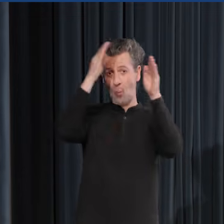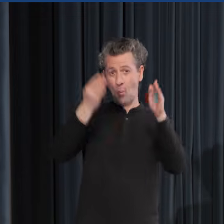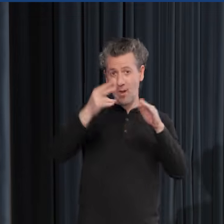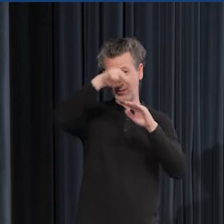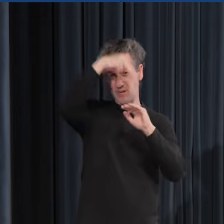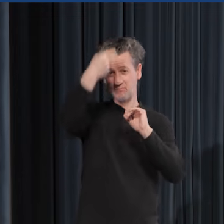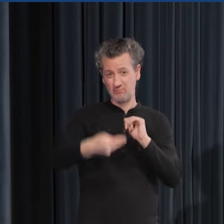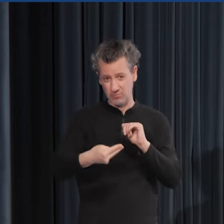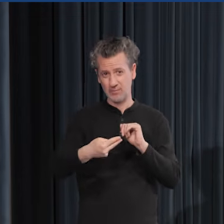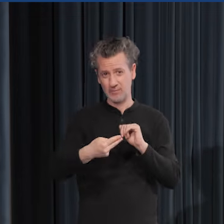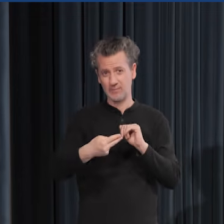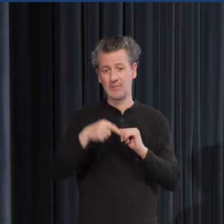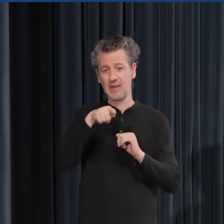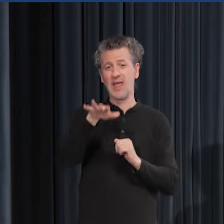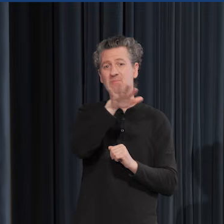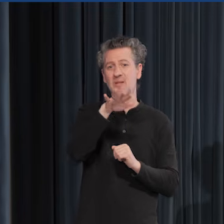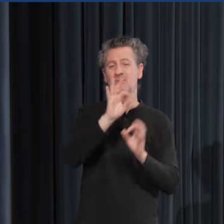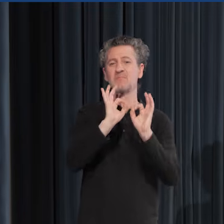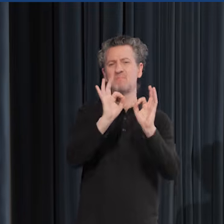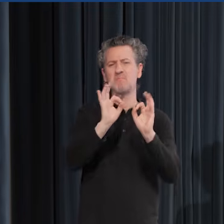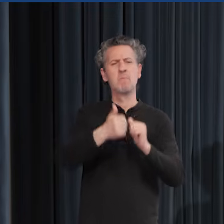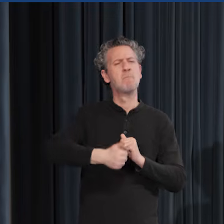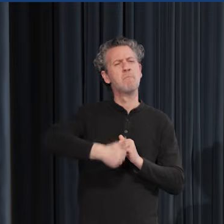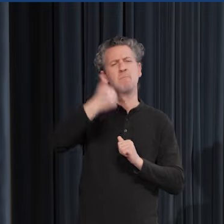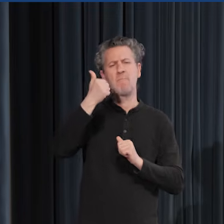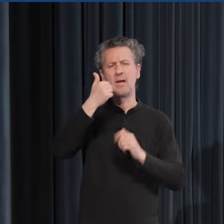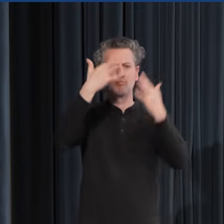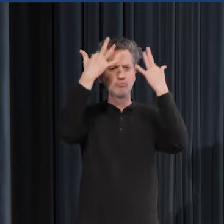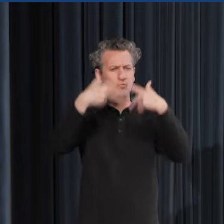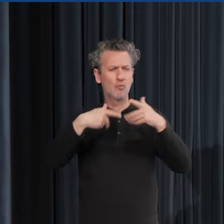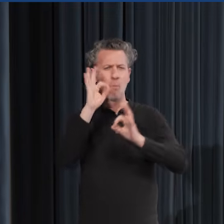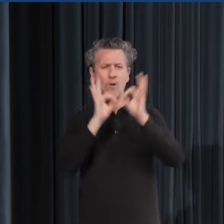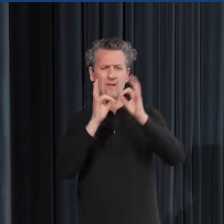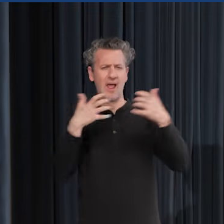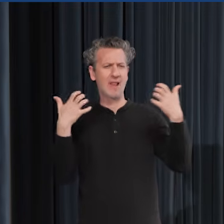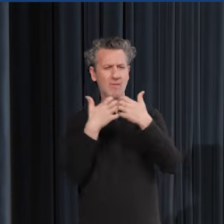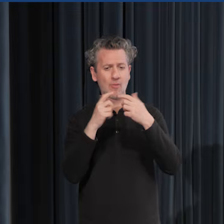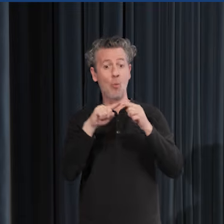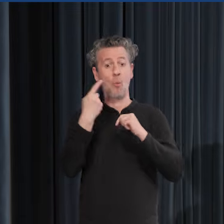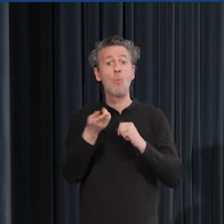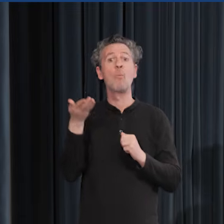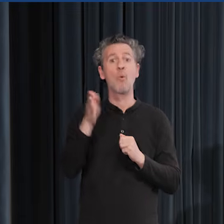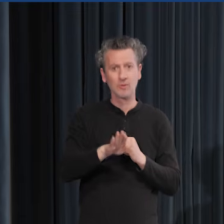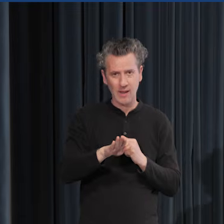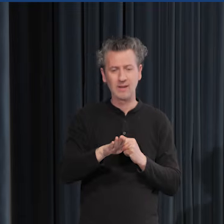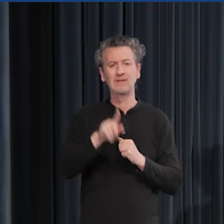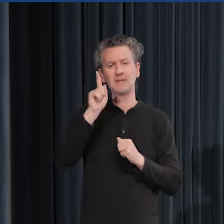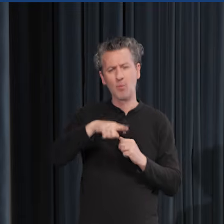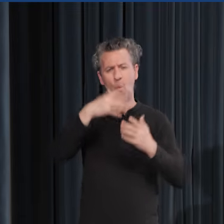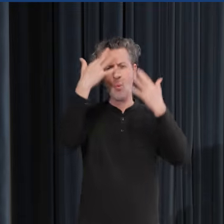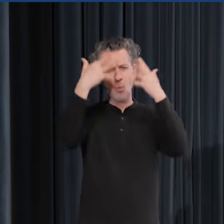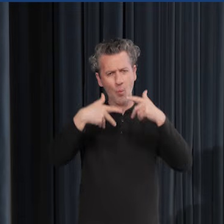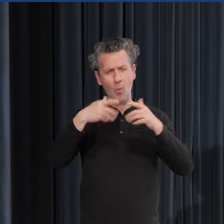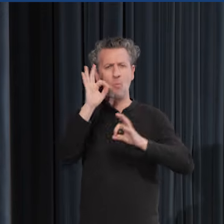son el elemento o el emplazamiento desde el cual se produce mayor número de accidentes con consecuencias mortales y un número muy importante de accidentes